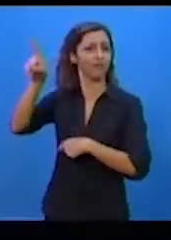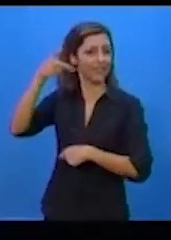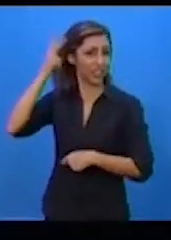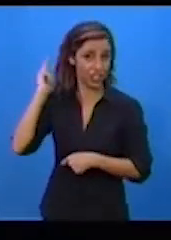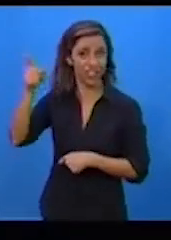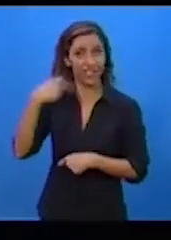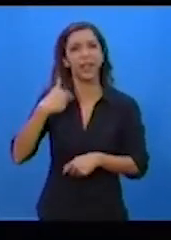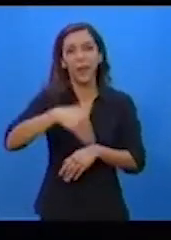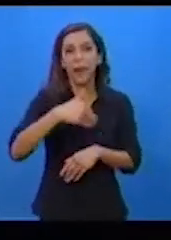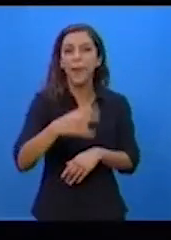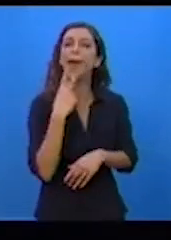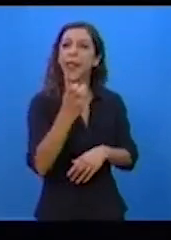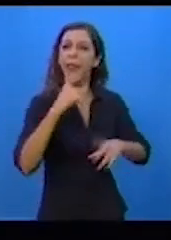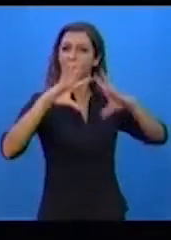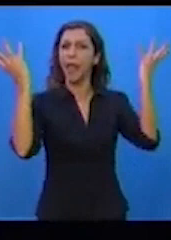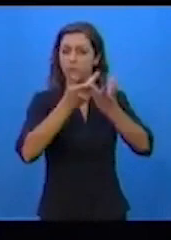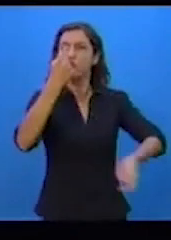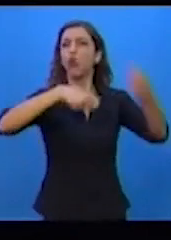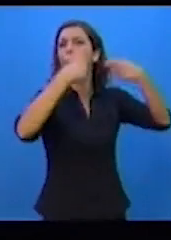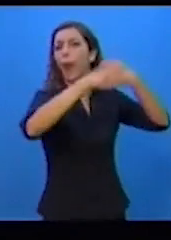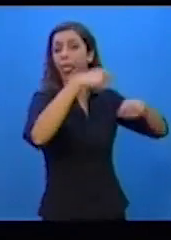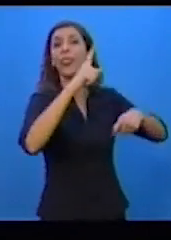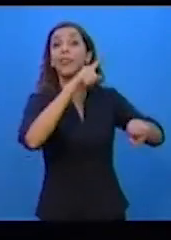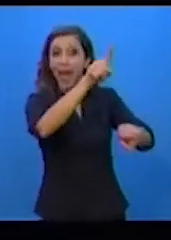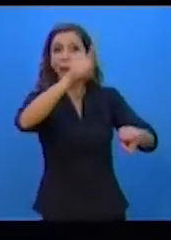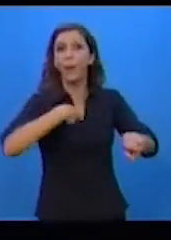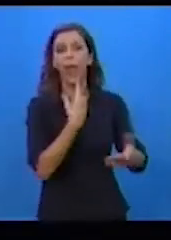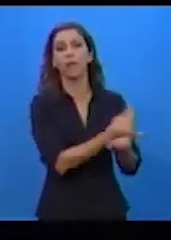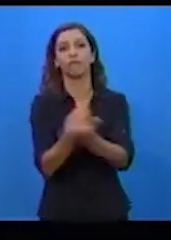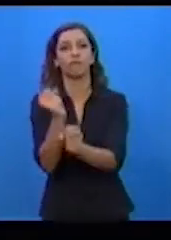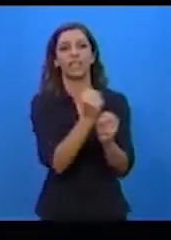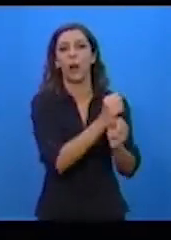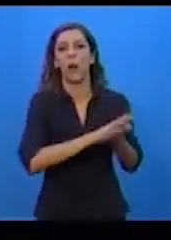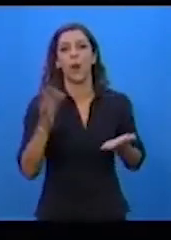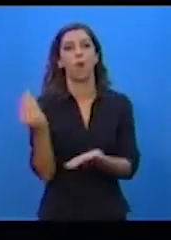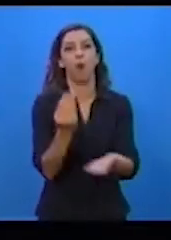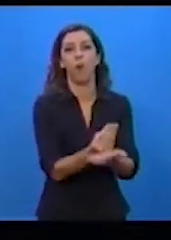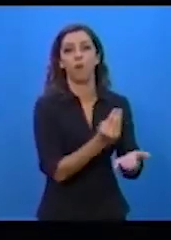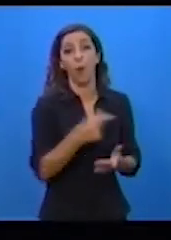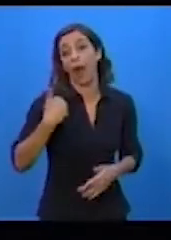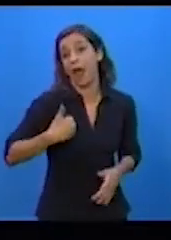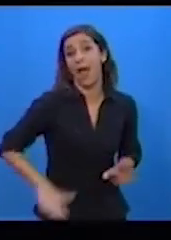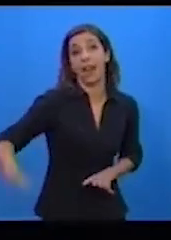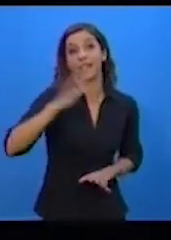exportador de energía a nivel mundial eso va a generar decenas de miles de puestos de trabajo en todo el país espero que lo cuidemos